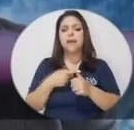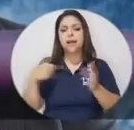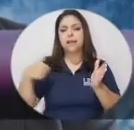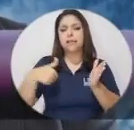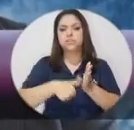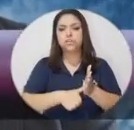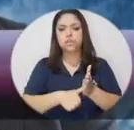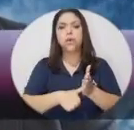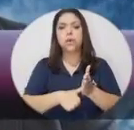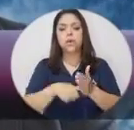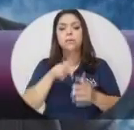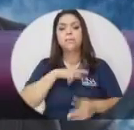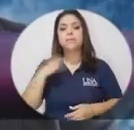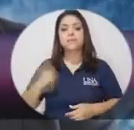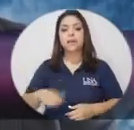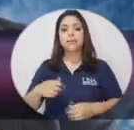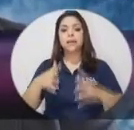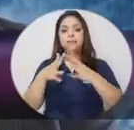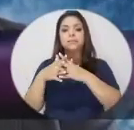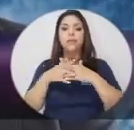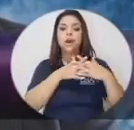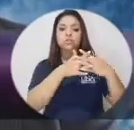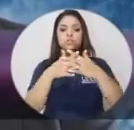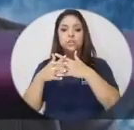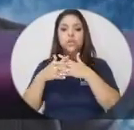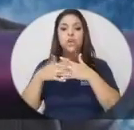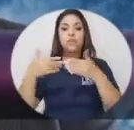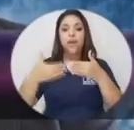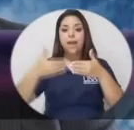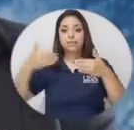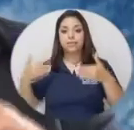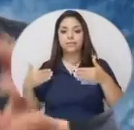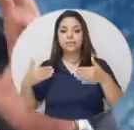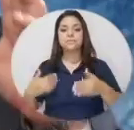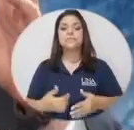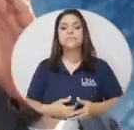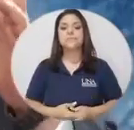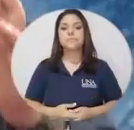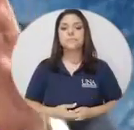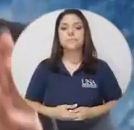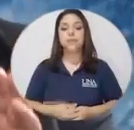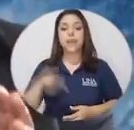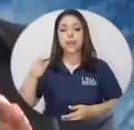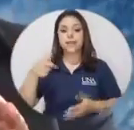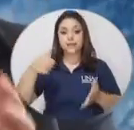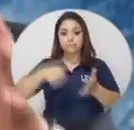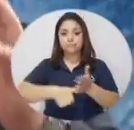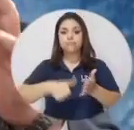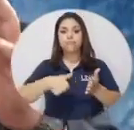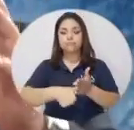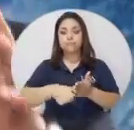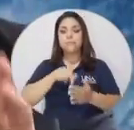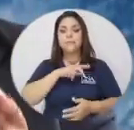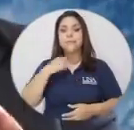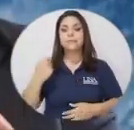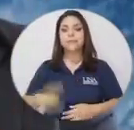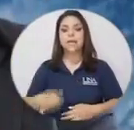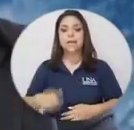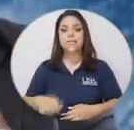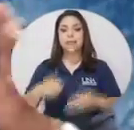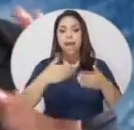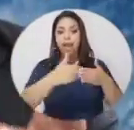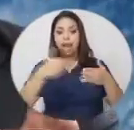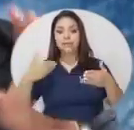del presidente de Estados Unidos anterior, y en la elección de ese presidente